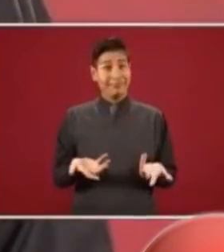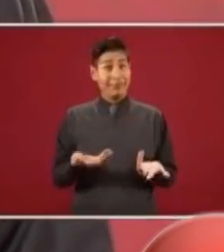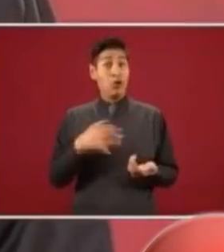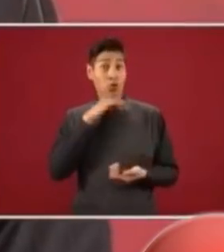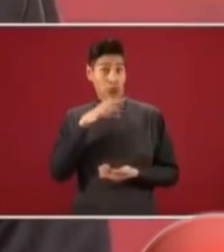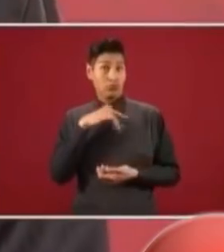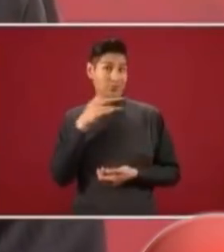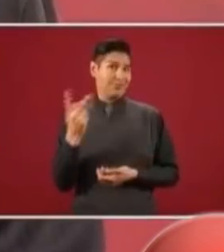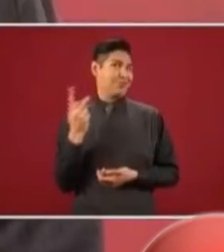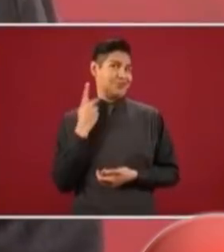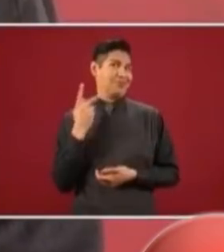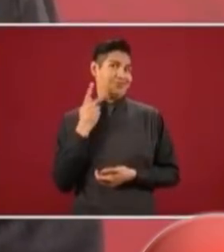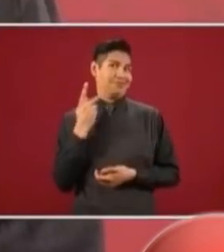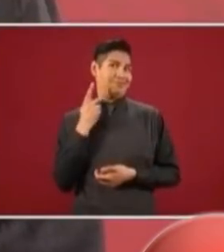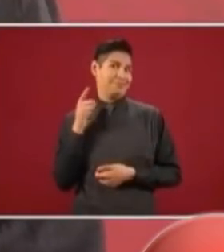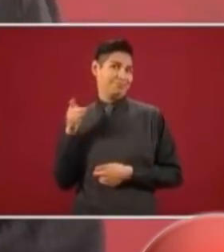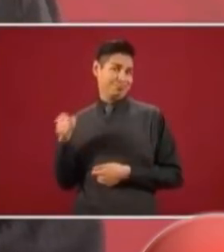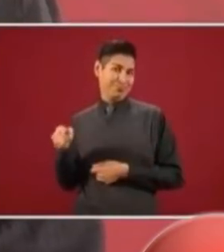política.